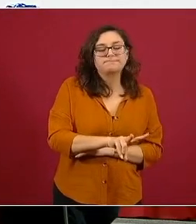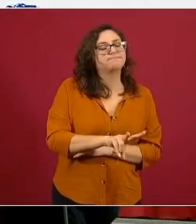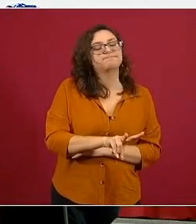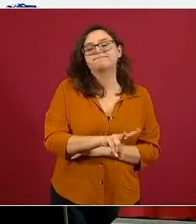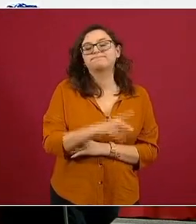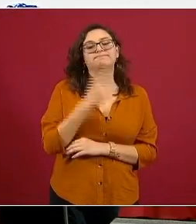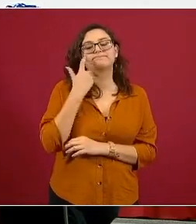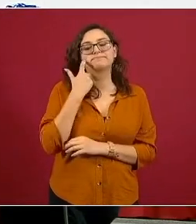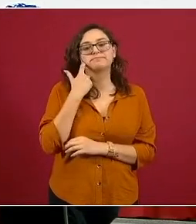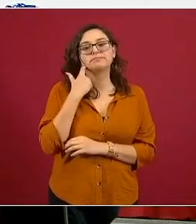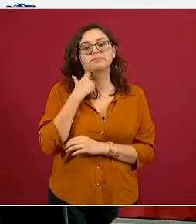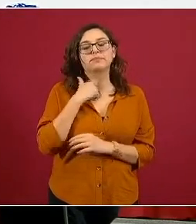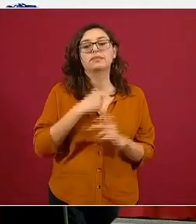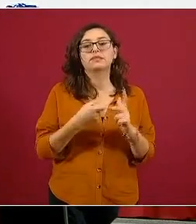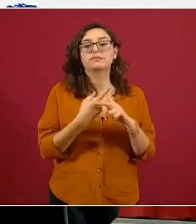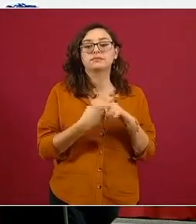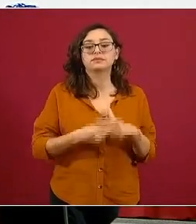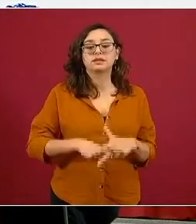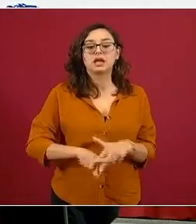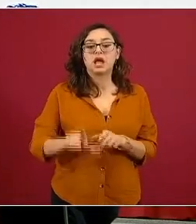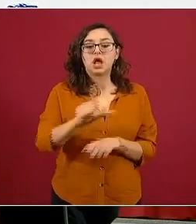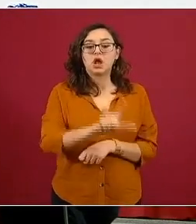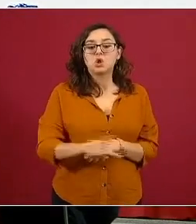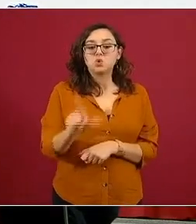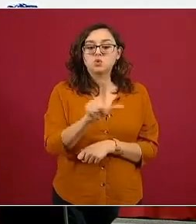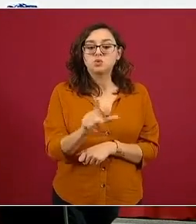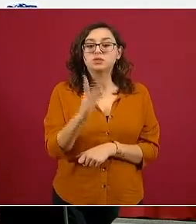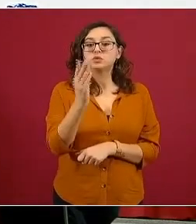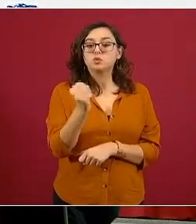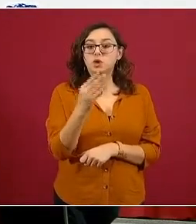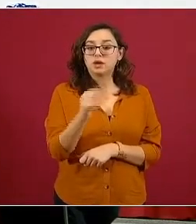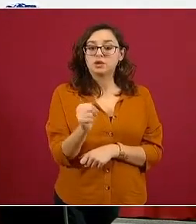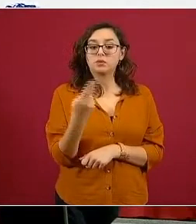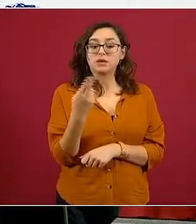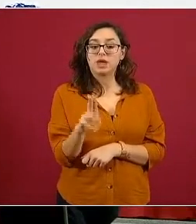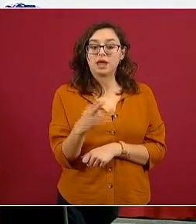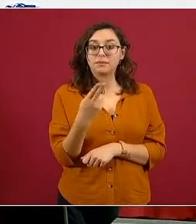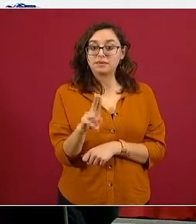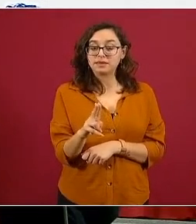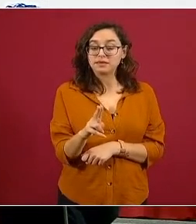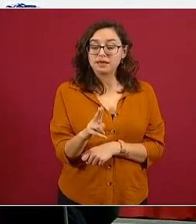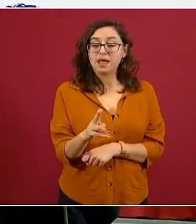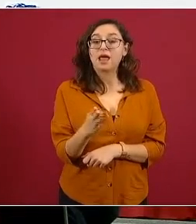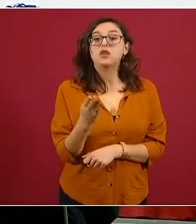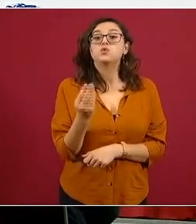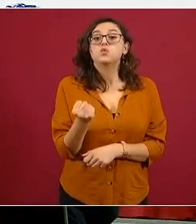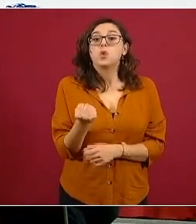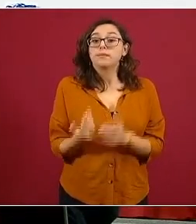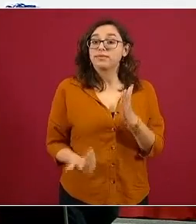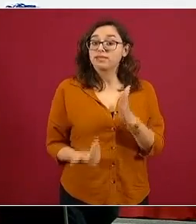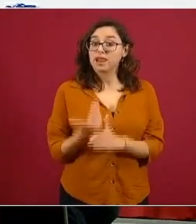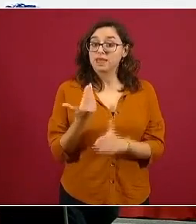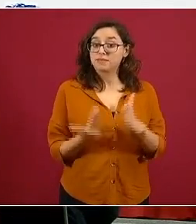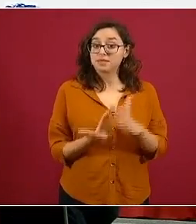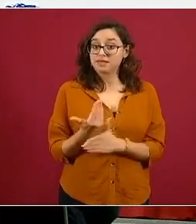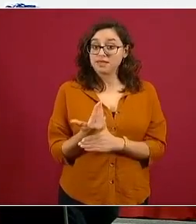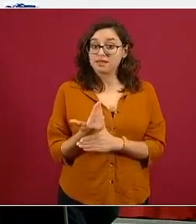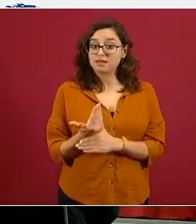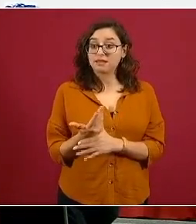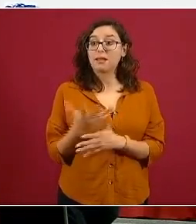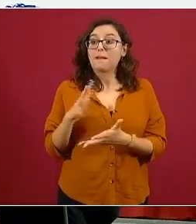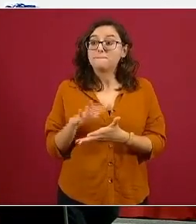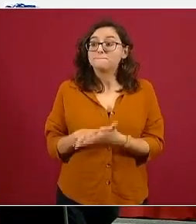el lunes 9 de noviembre a las 9 de la mañana, un día hábil en el que la mayoría de los